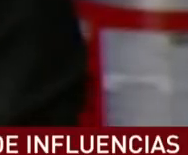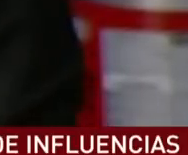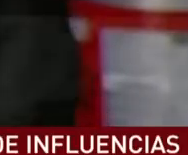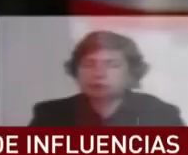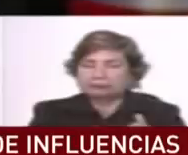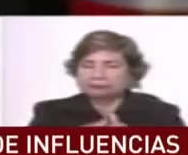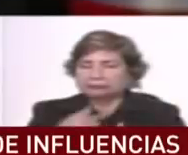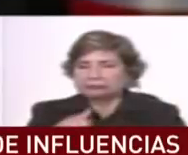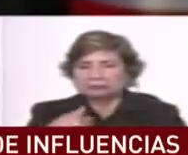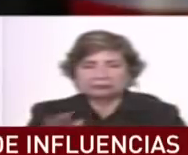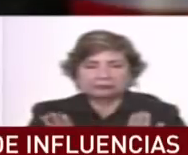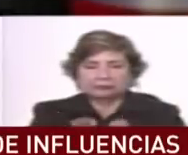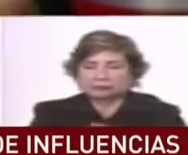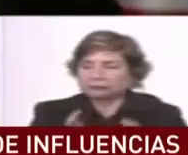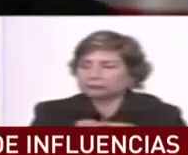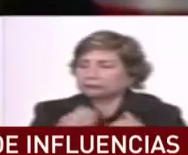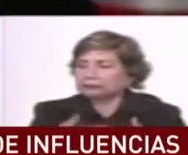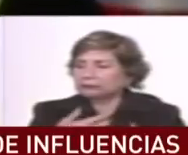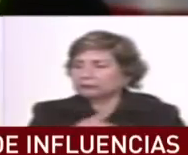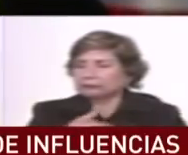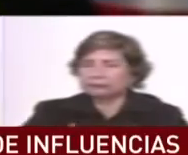Ediles. En esas conversaciones